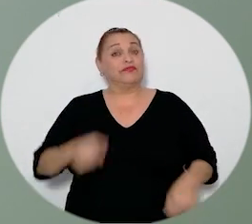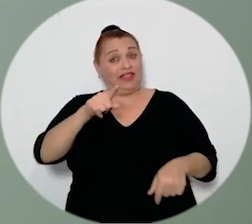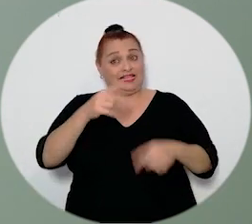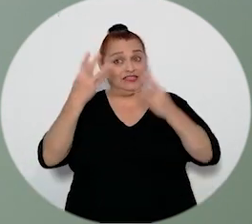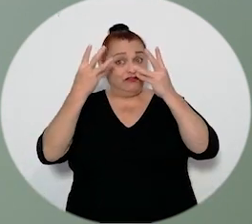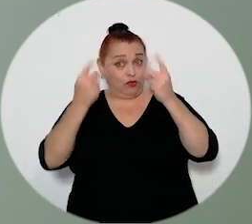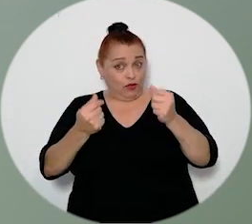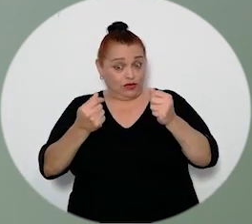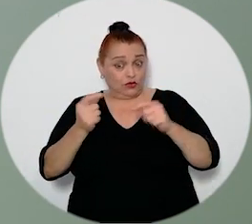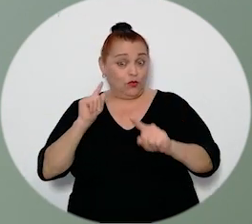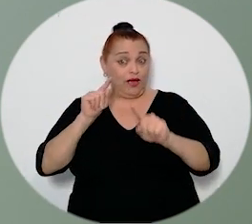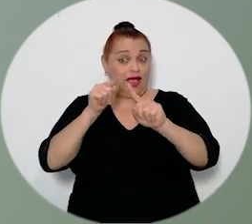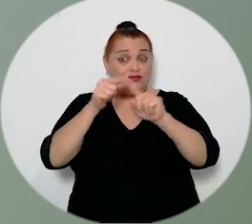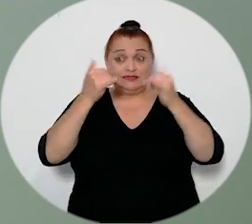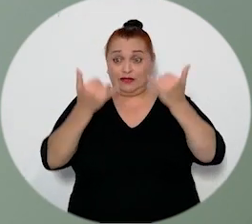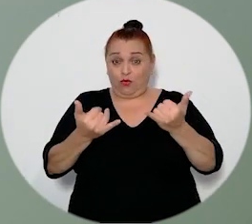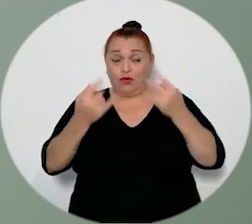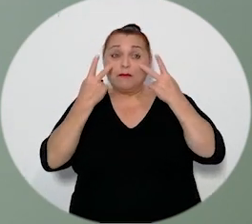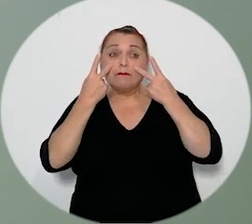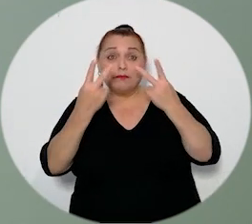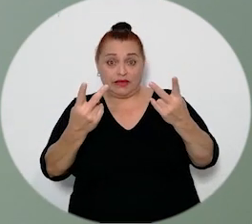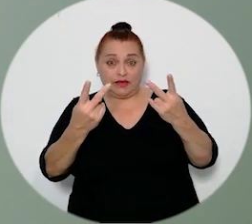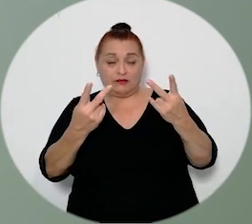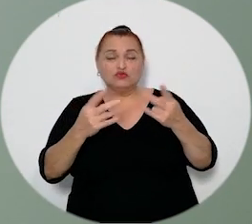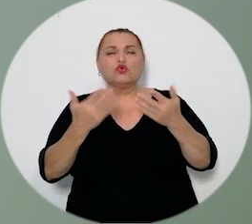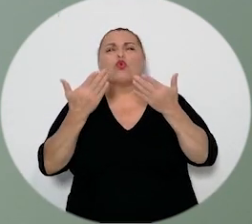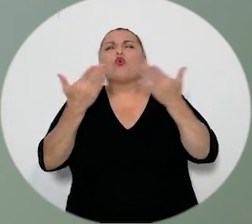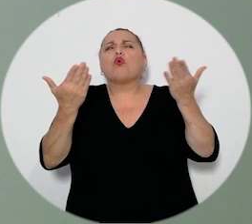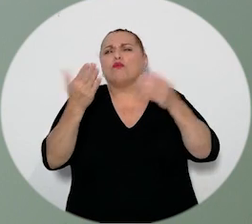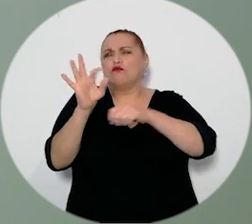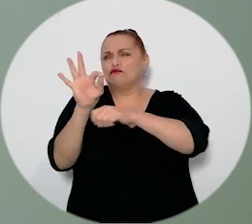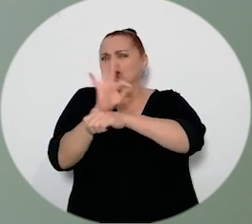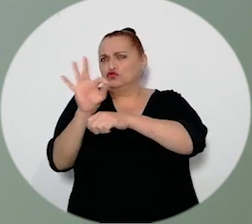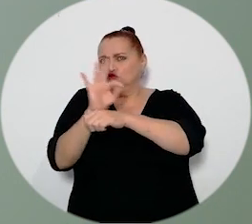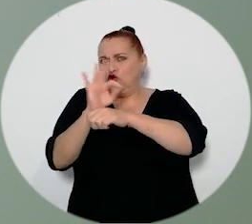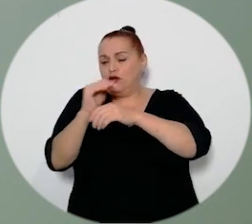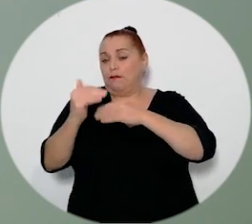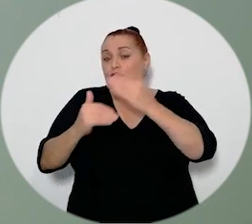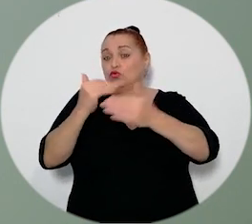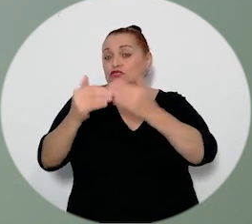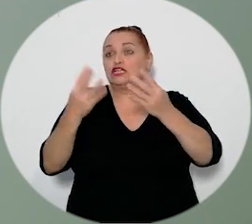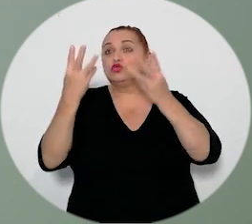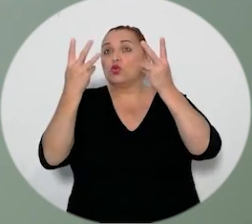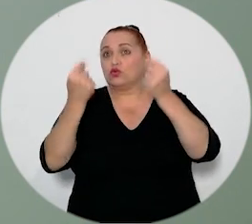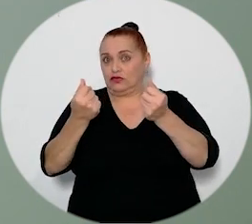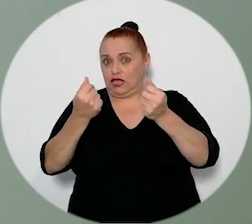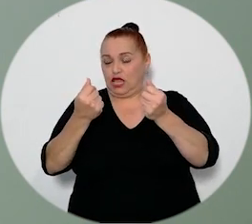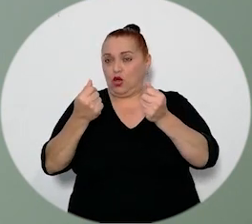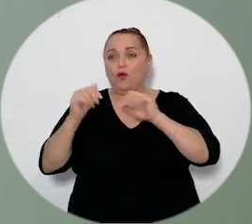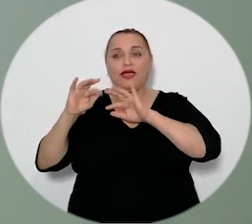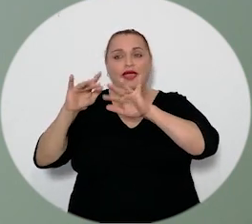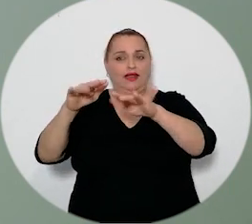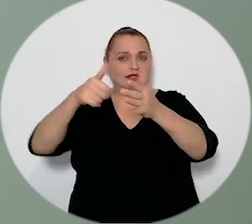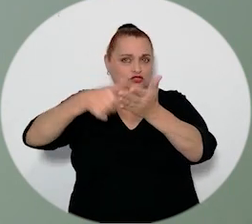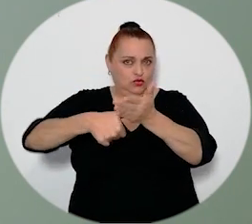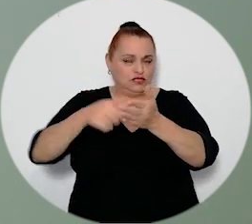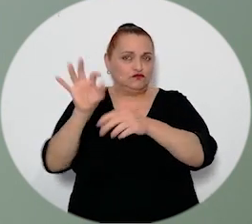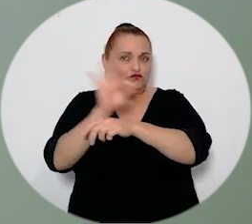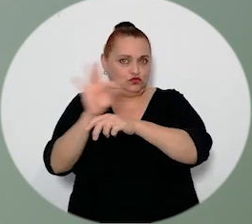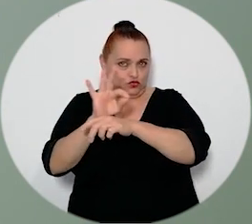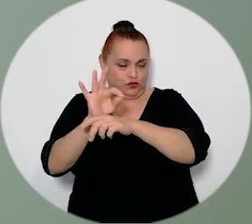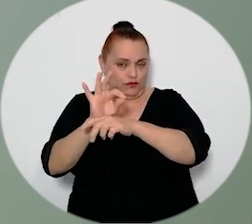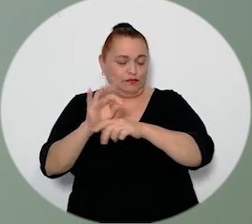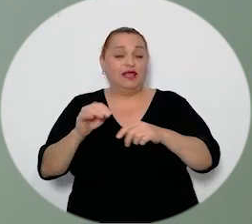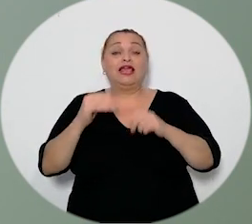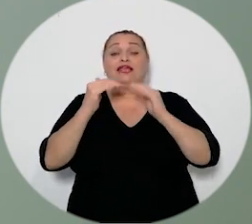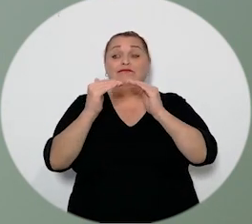Con este recuento y hasta este punto hemos visto qué es y cómo funciona el proceso de escrutinio de los votos en unas elecciones. Ahora,